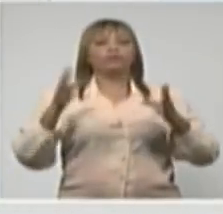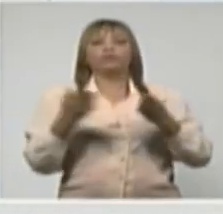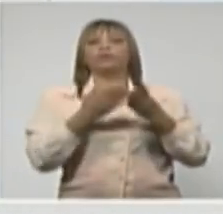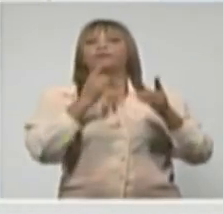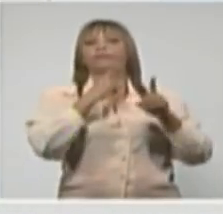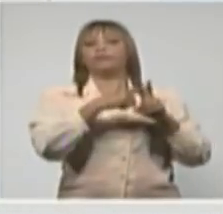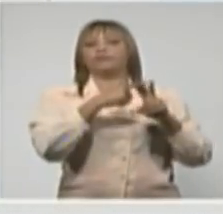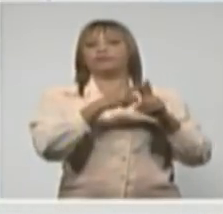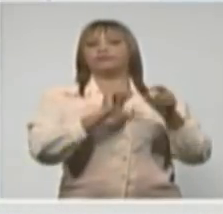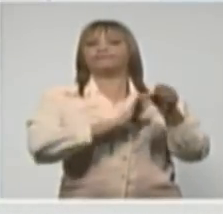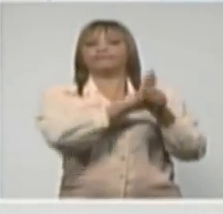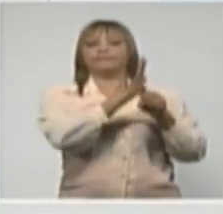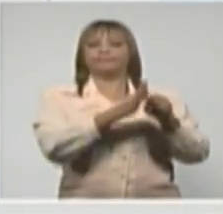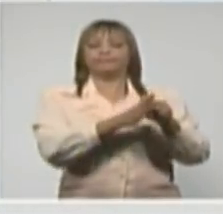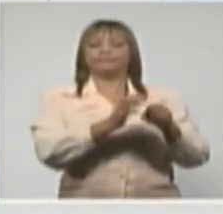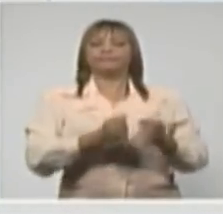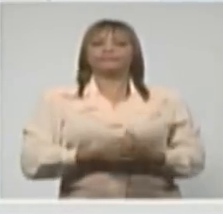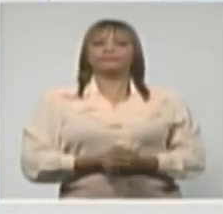COVID.